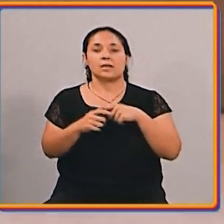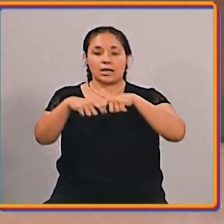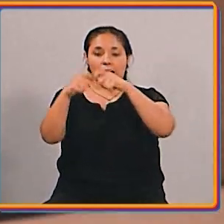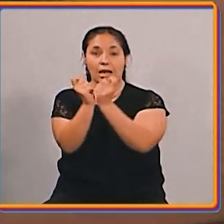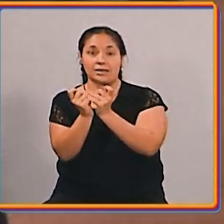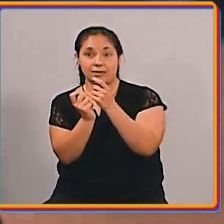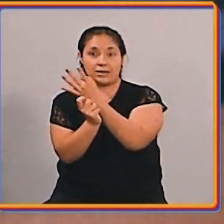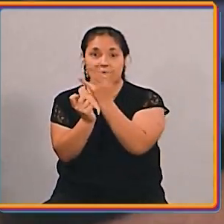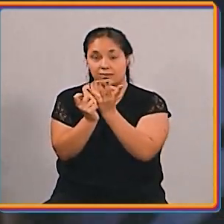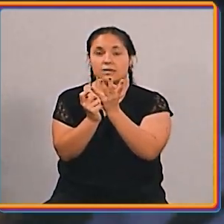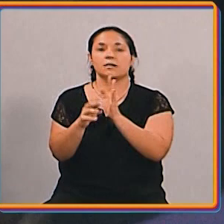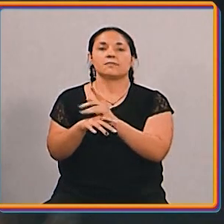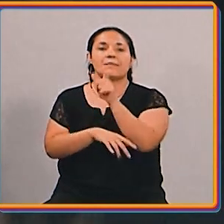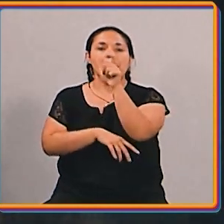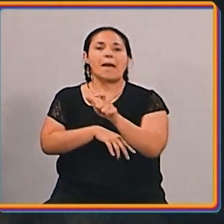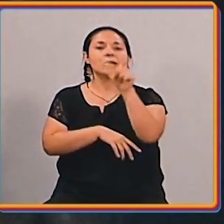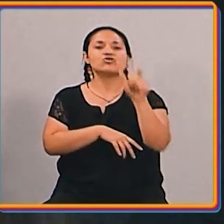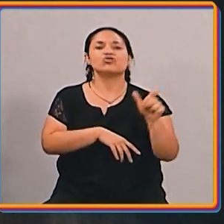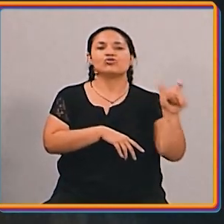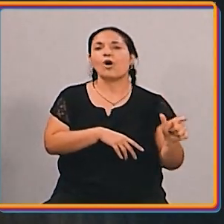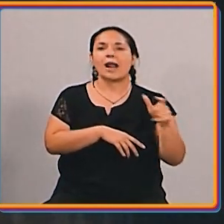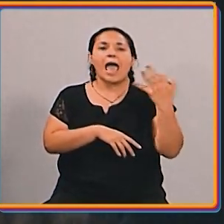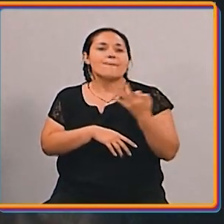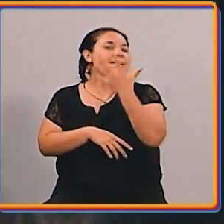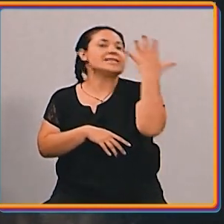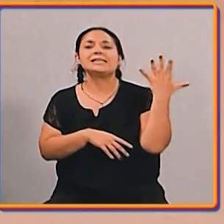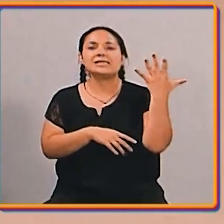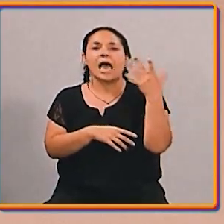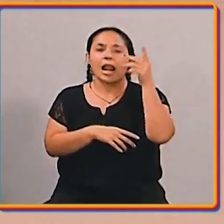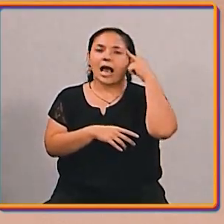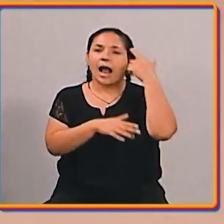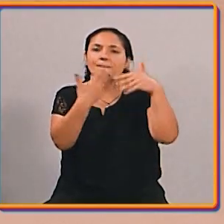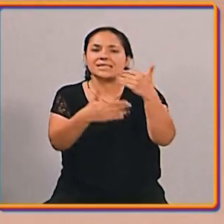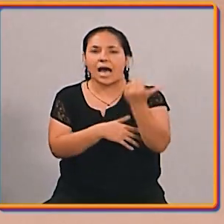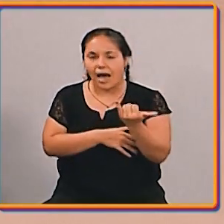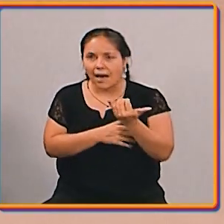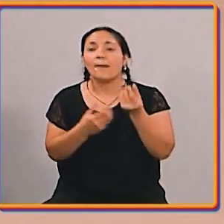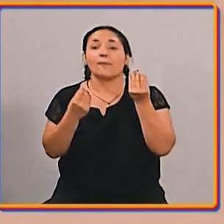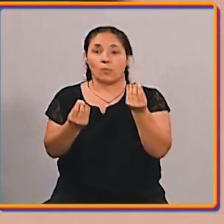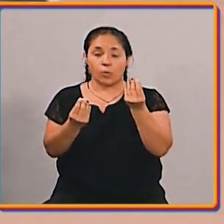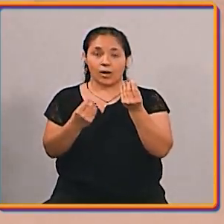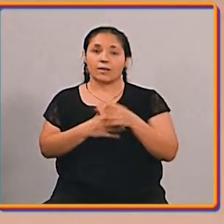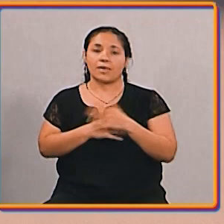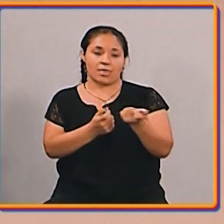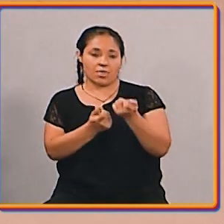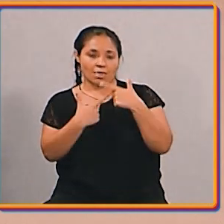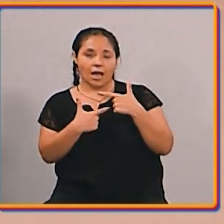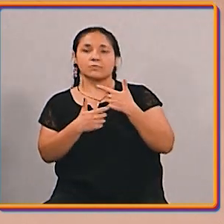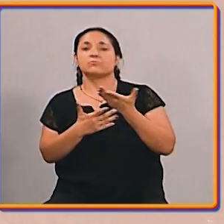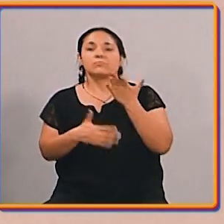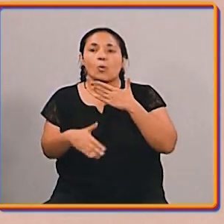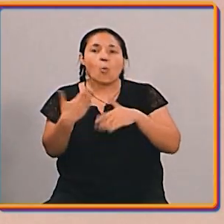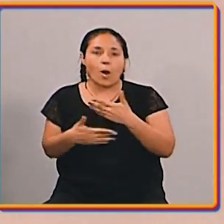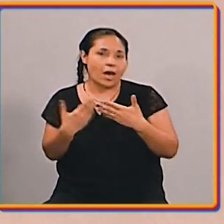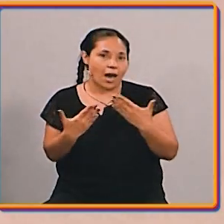Las cartas con las que jugamos representan personajes con habilidades especiales que potencian estas acciones básicas y nos dan más